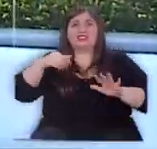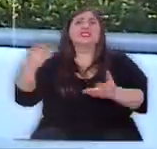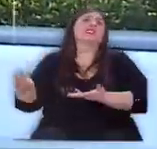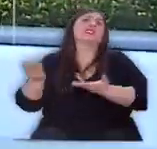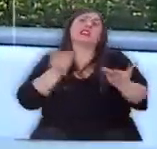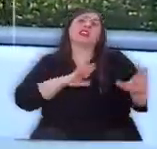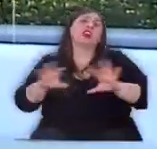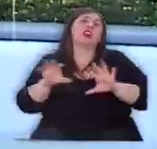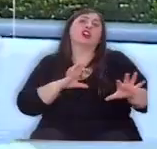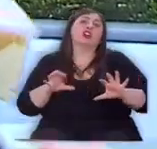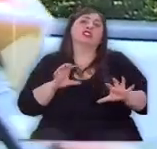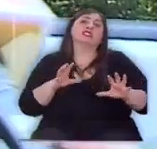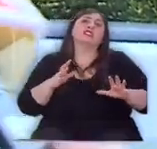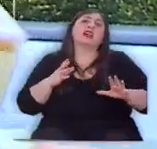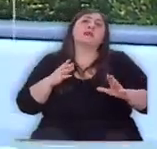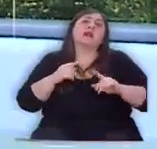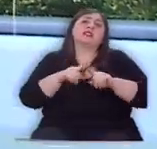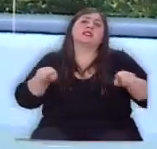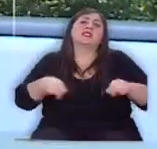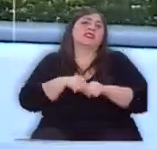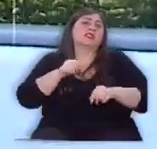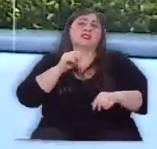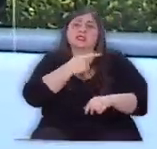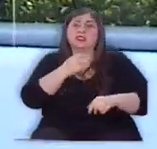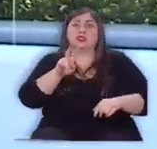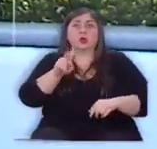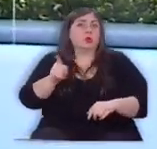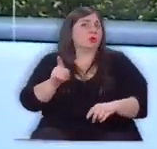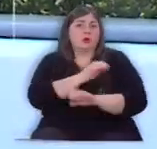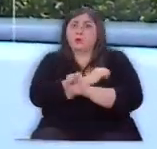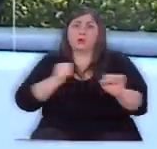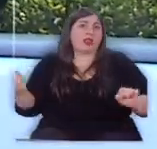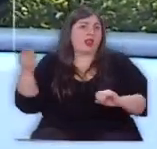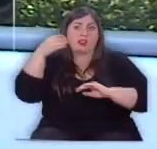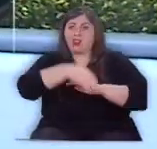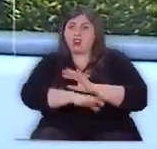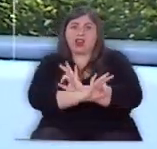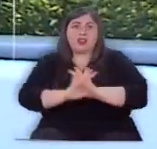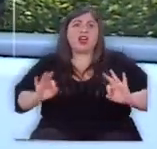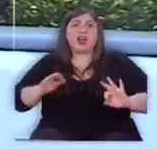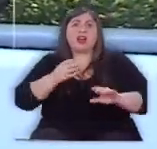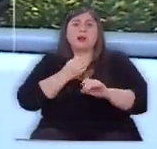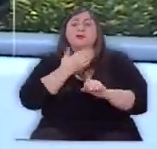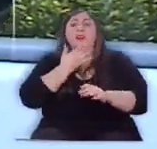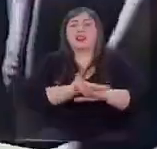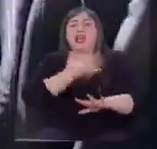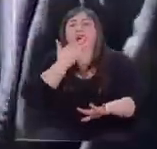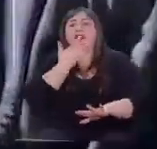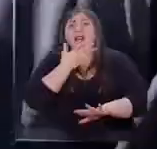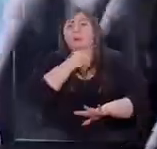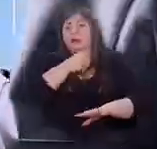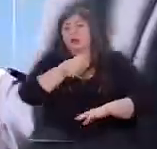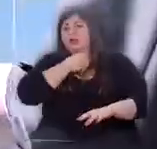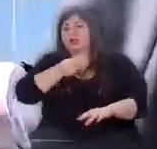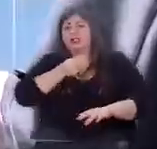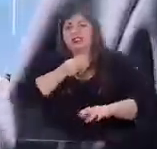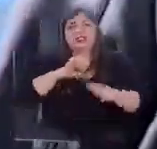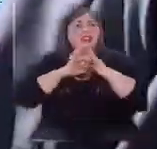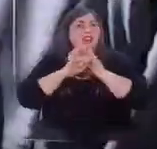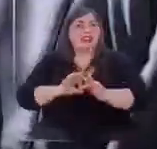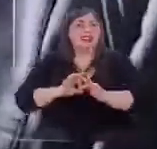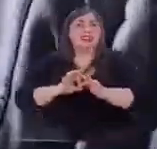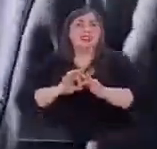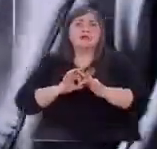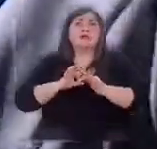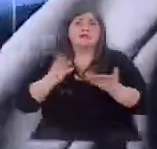para la habitación 101. No estamos recibiendo a nadie por el momento. Tiene que ser más rato por el tema de los periodistas. Ya. El día de las